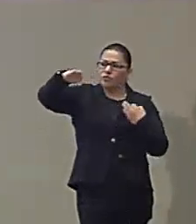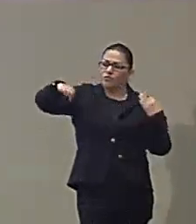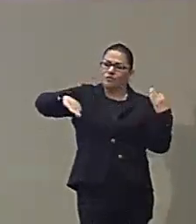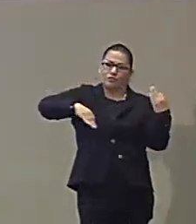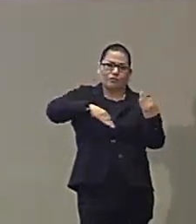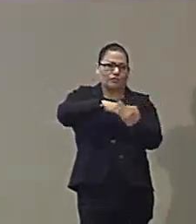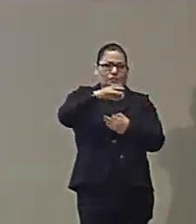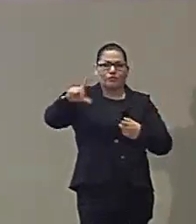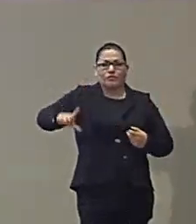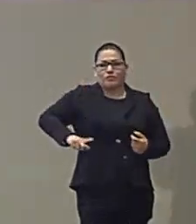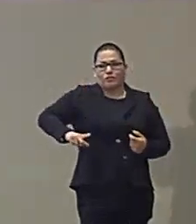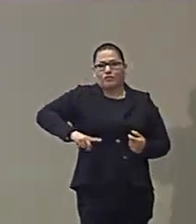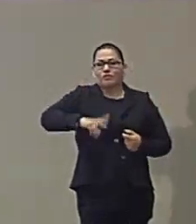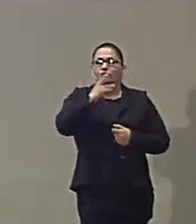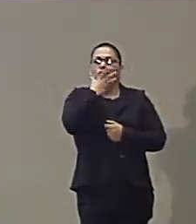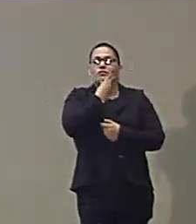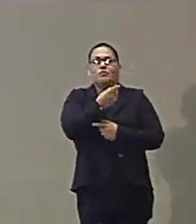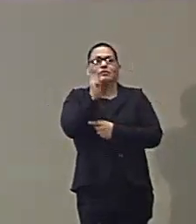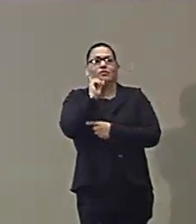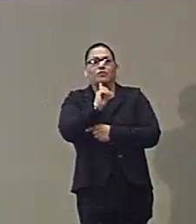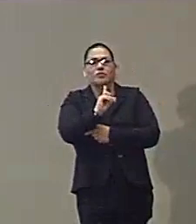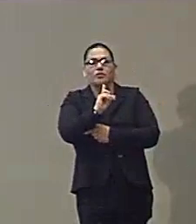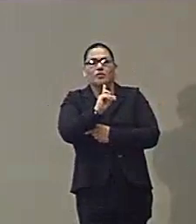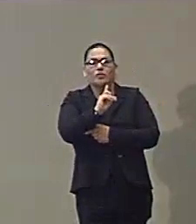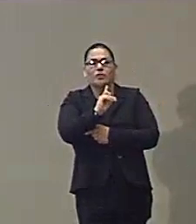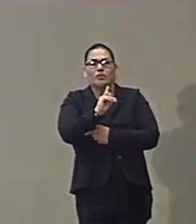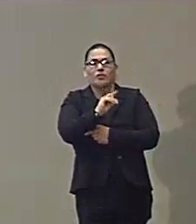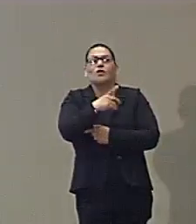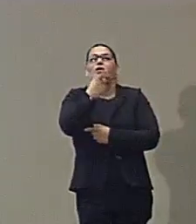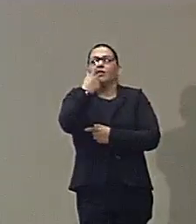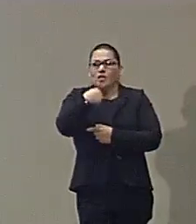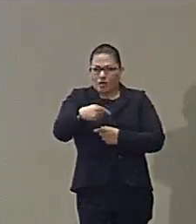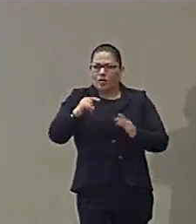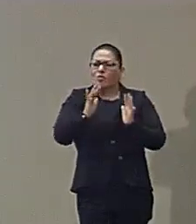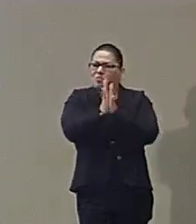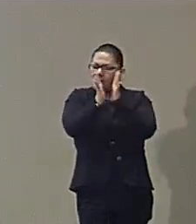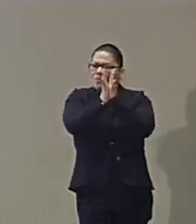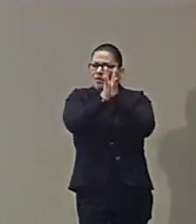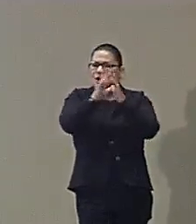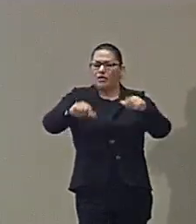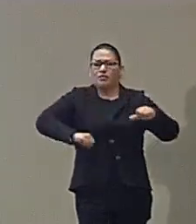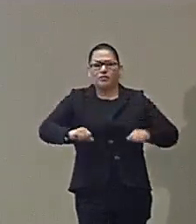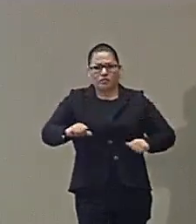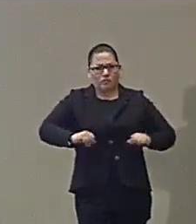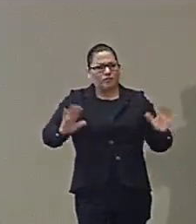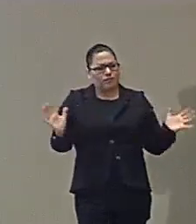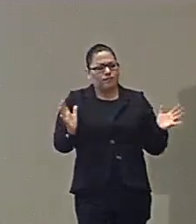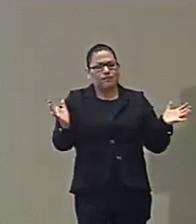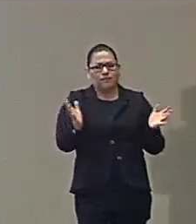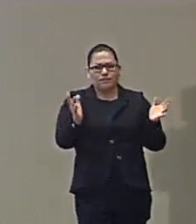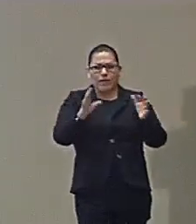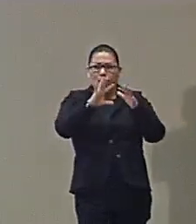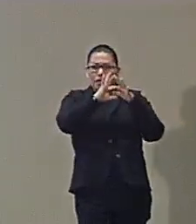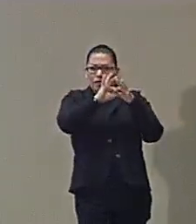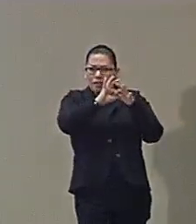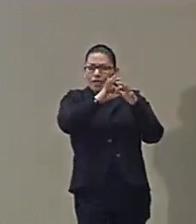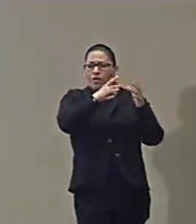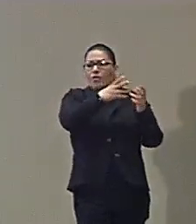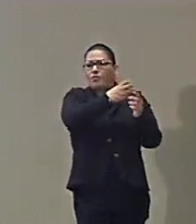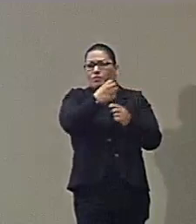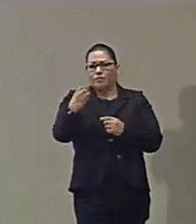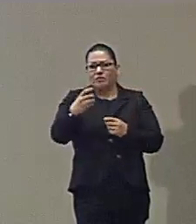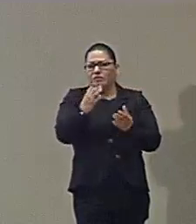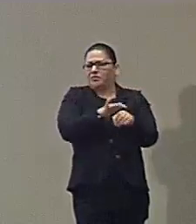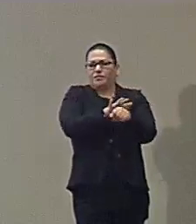colegas gobernadores y gobernadores para participar activamente y coadyuvar en la organización de cualquier